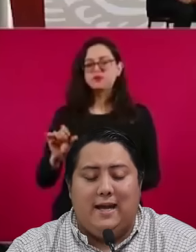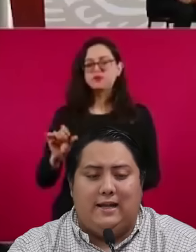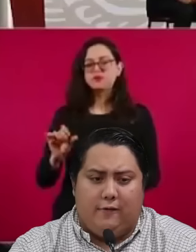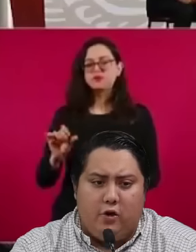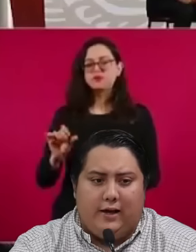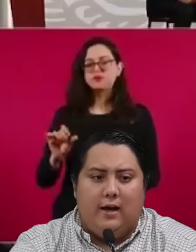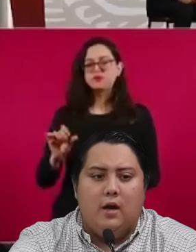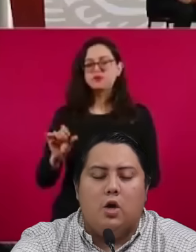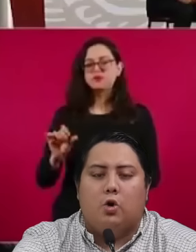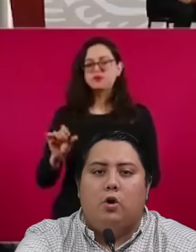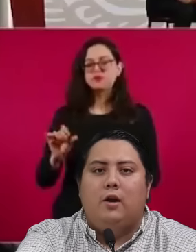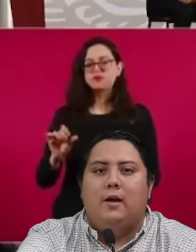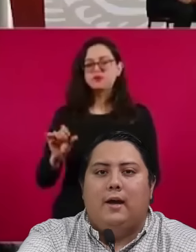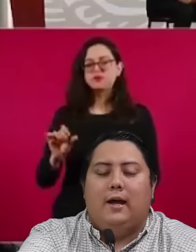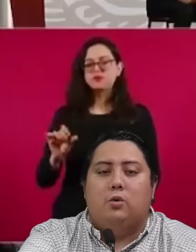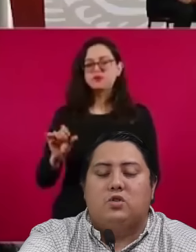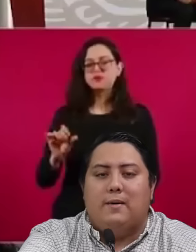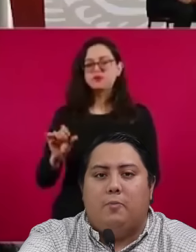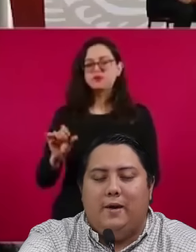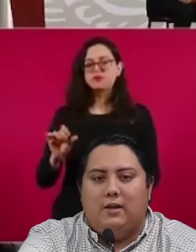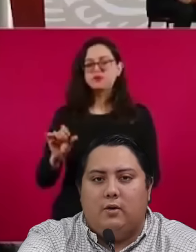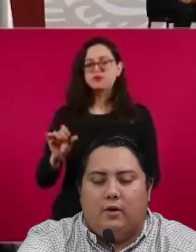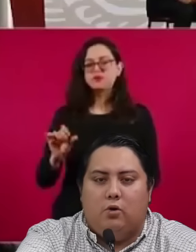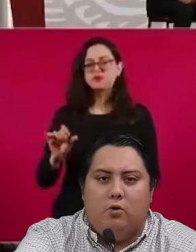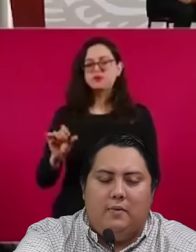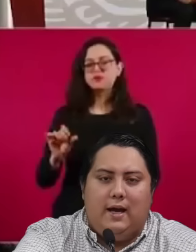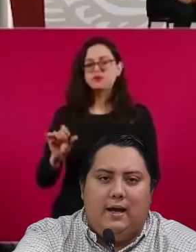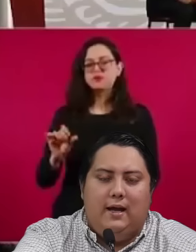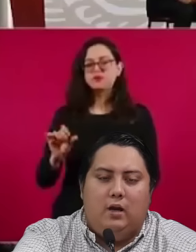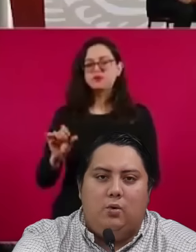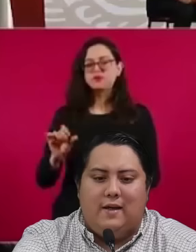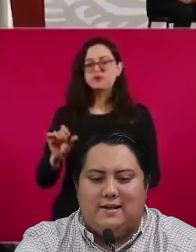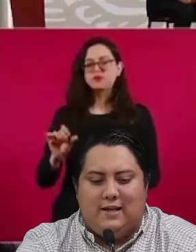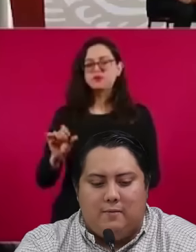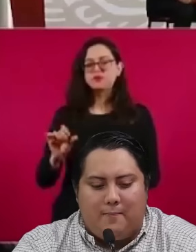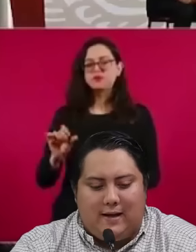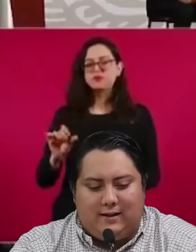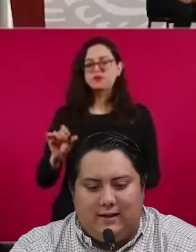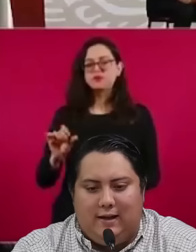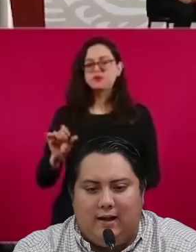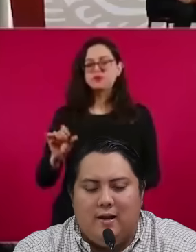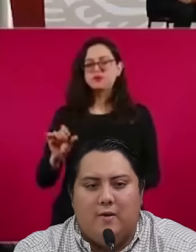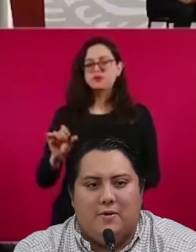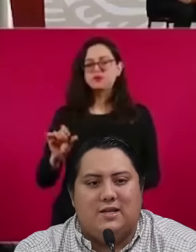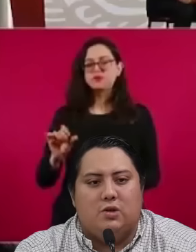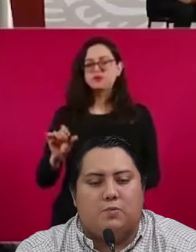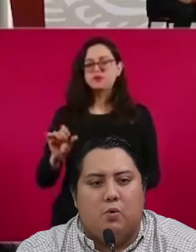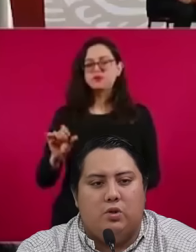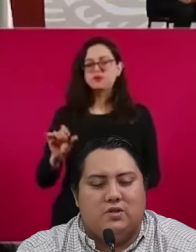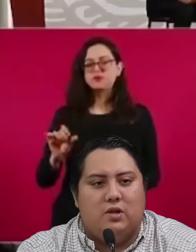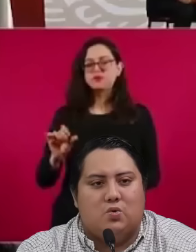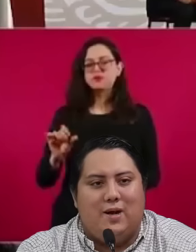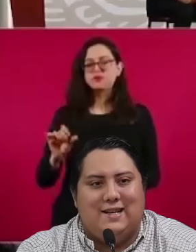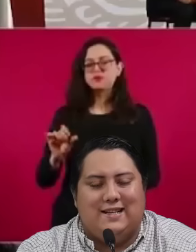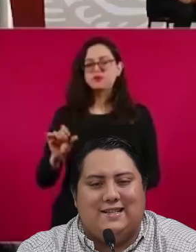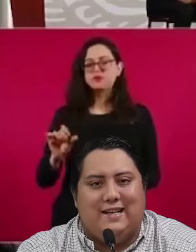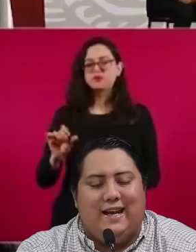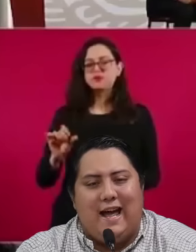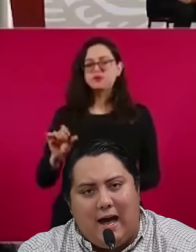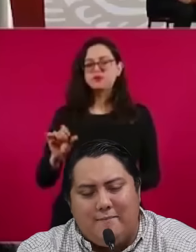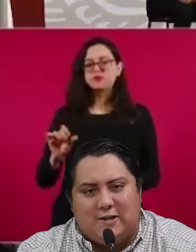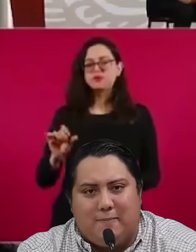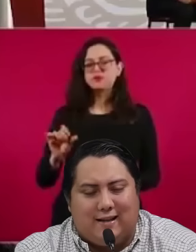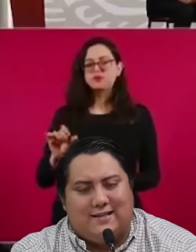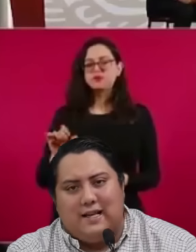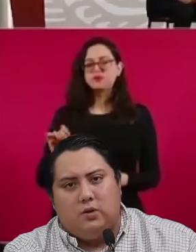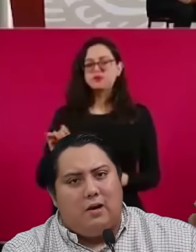urgencia vía telefónica con Gustavo Petro en Colombia y Lula da Silva para atender pues estos puntos en los cuales se exigen